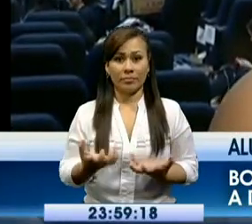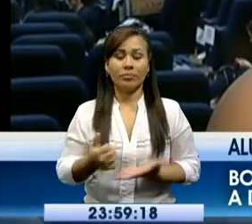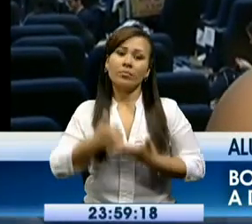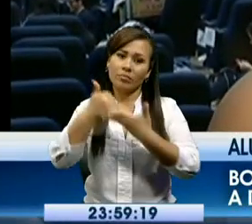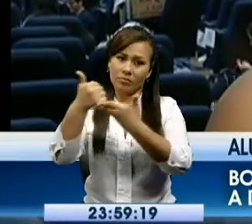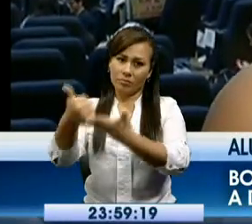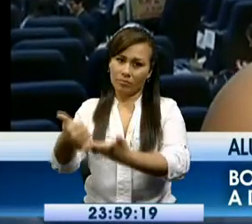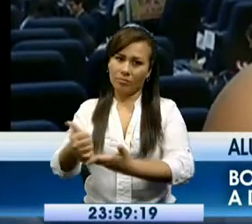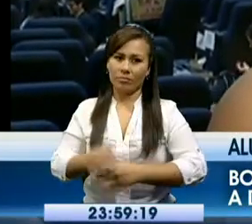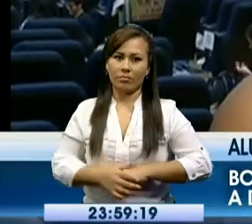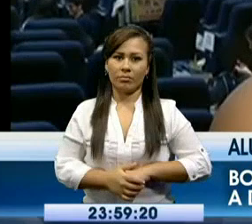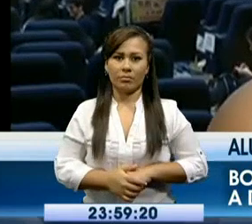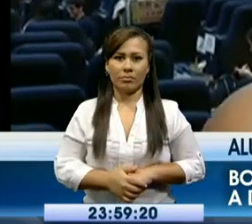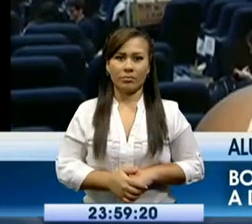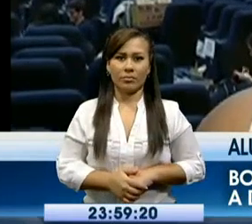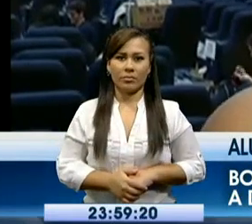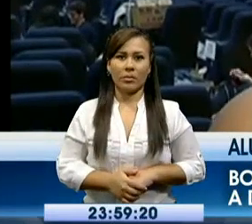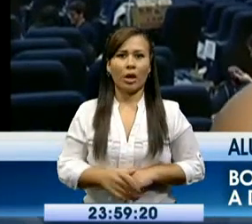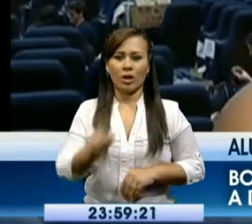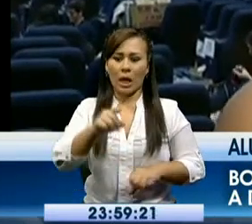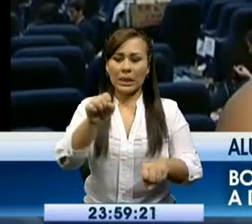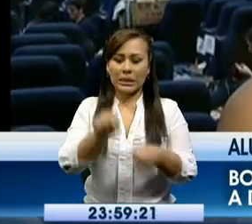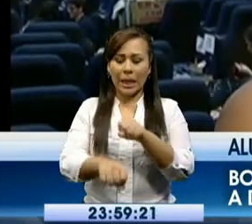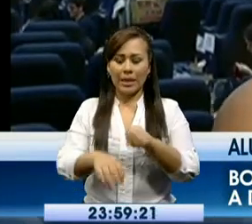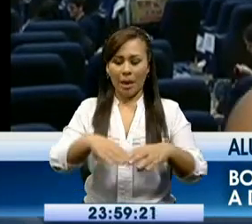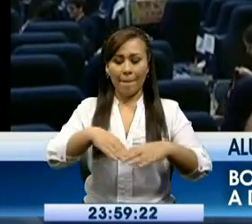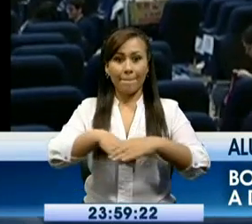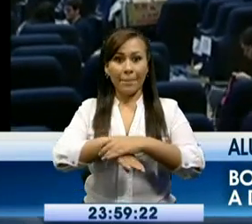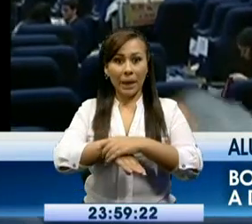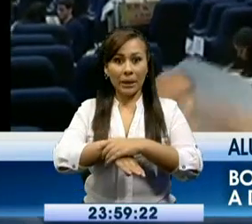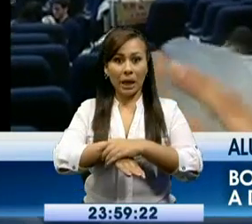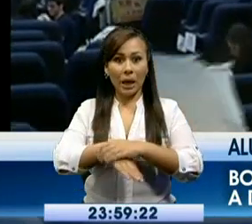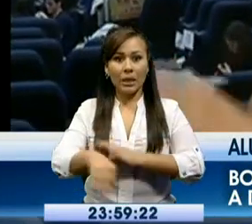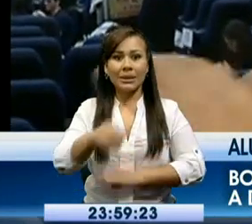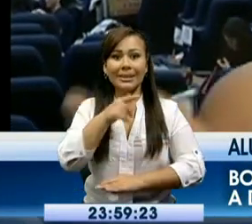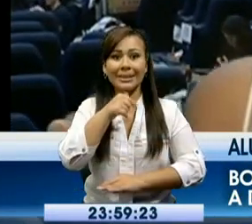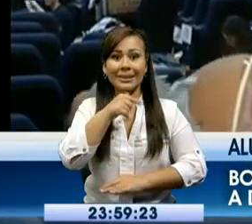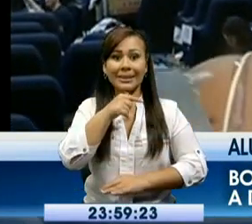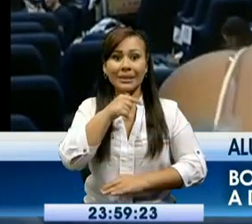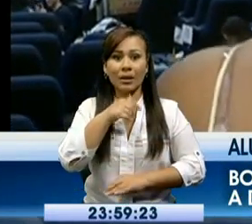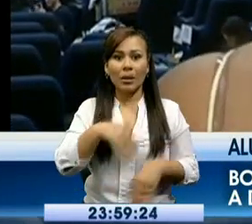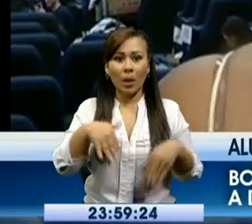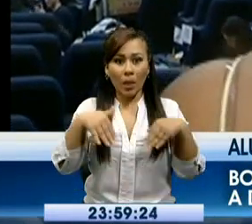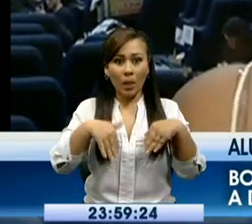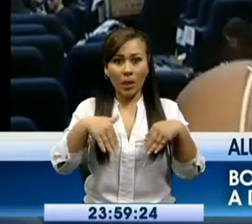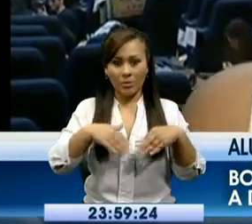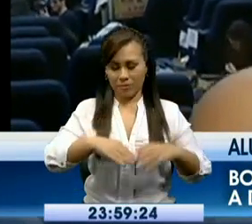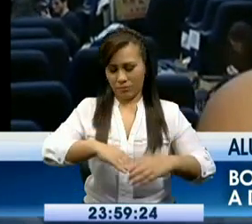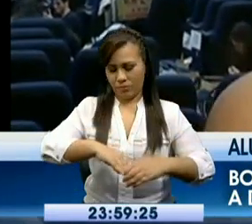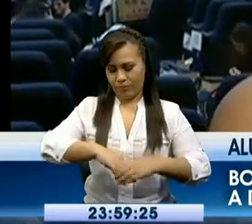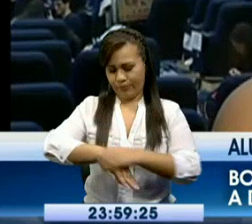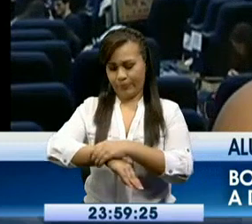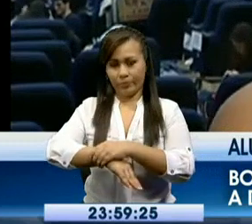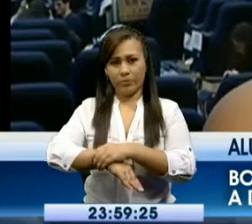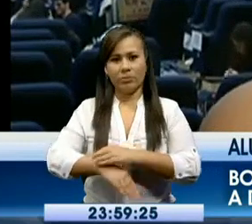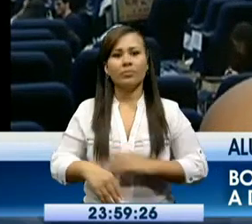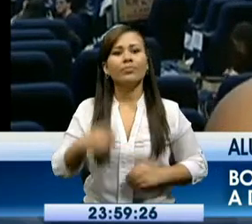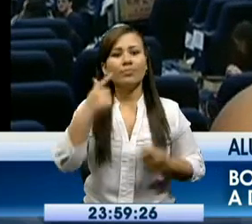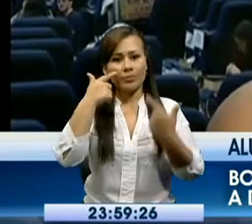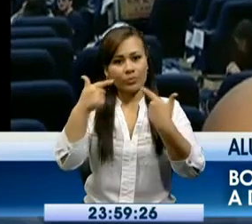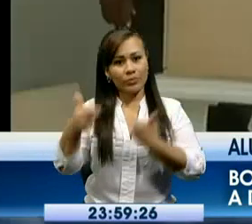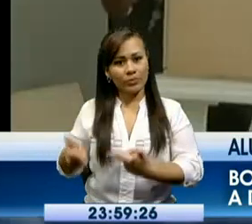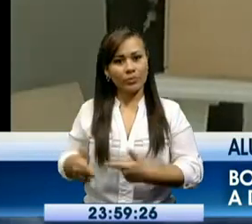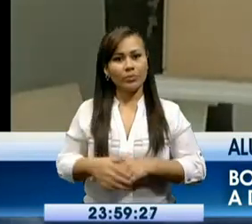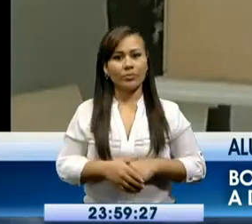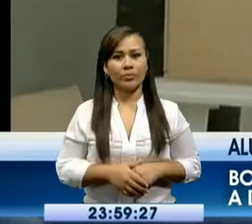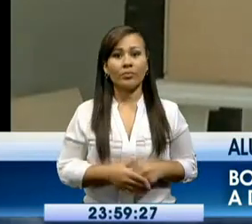esto es que no se dañen las patitas. Entonces estamos usando en este caso las telas más duritas que van a poder cubrir sus